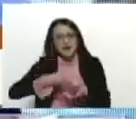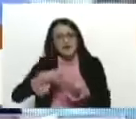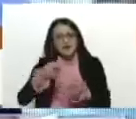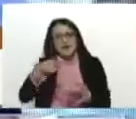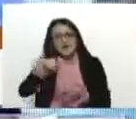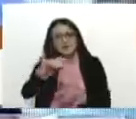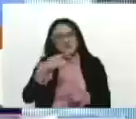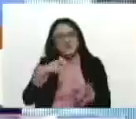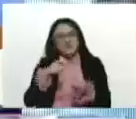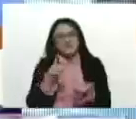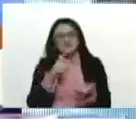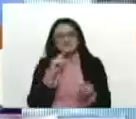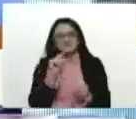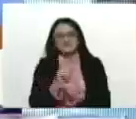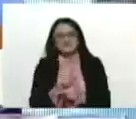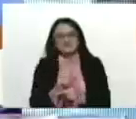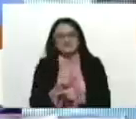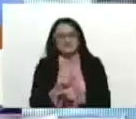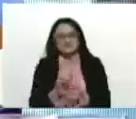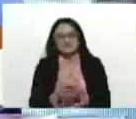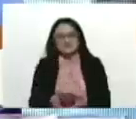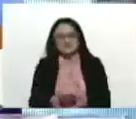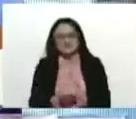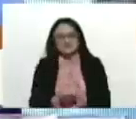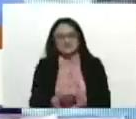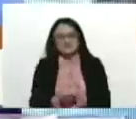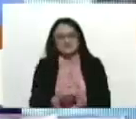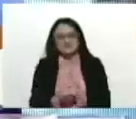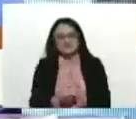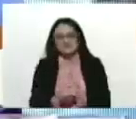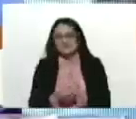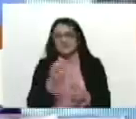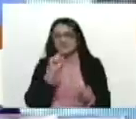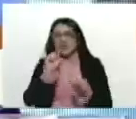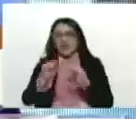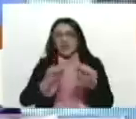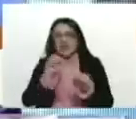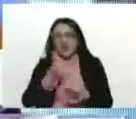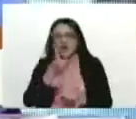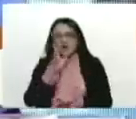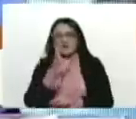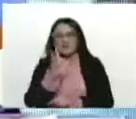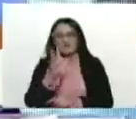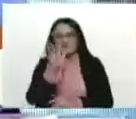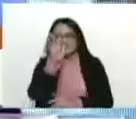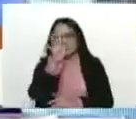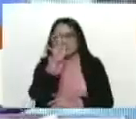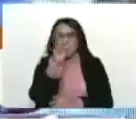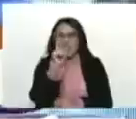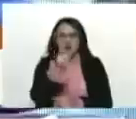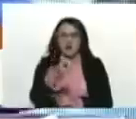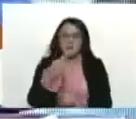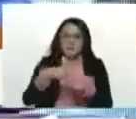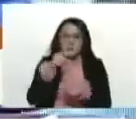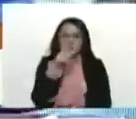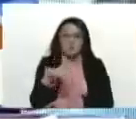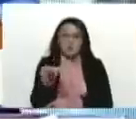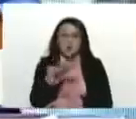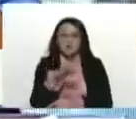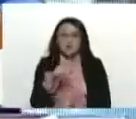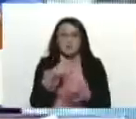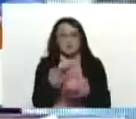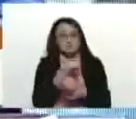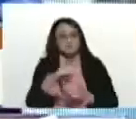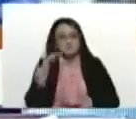quién no le dijeron mejor dicho Los insultaron se burlaron pero el pueblo y la Fuerza